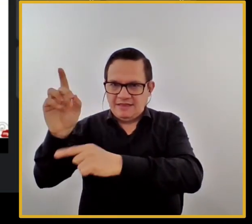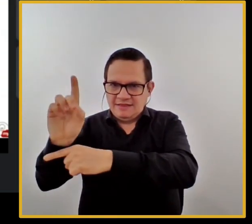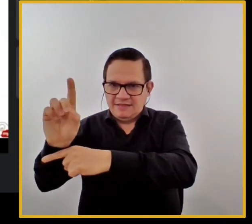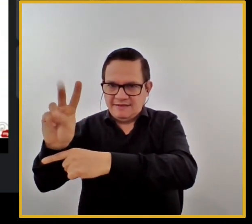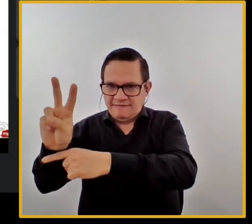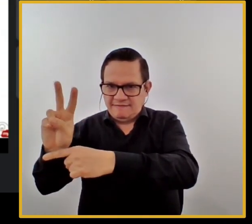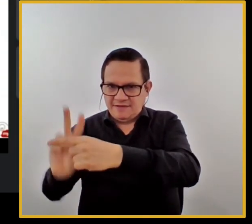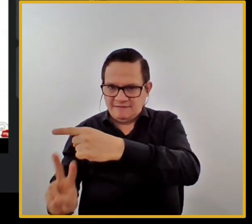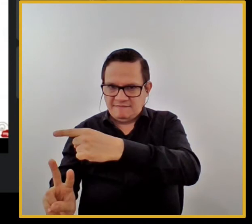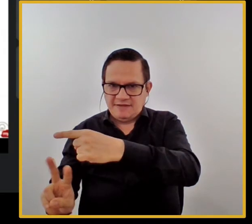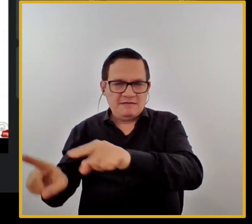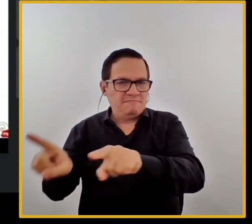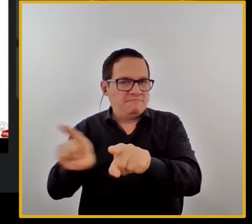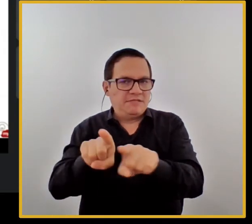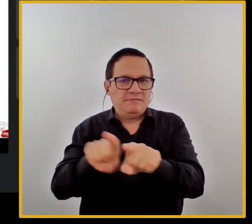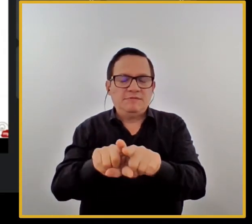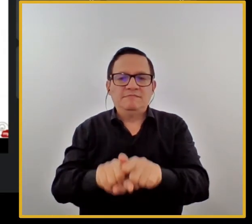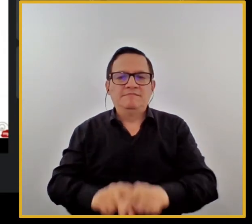a